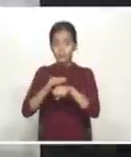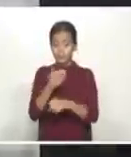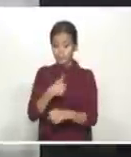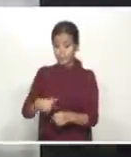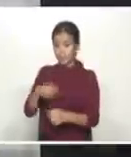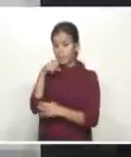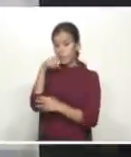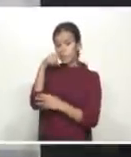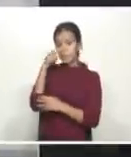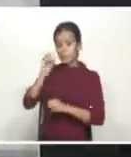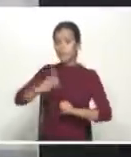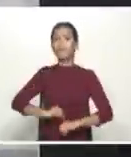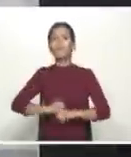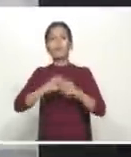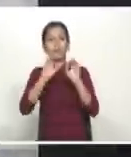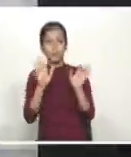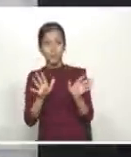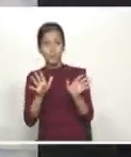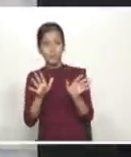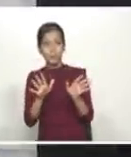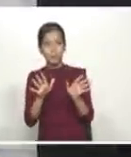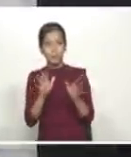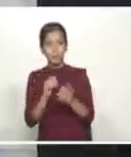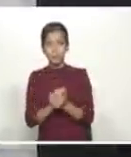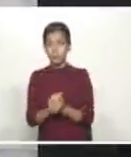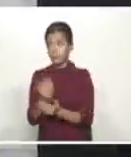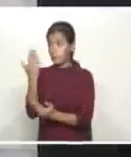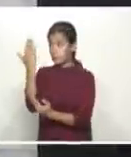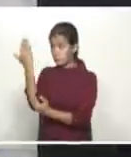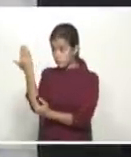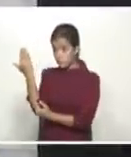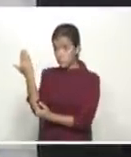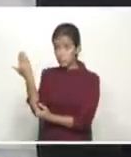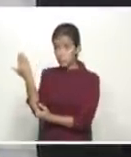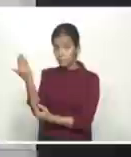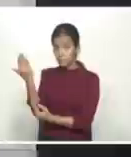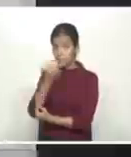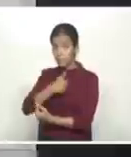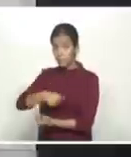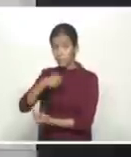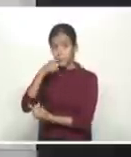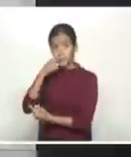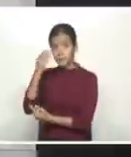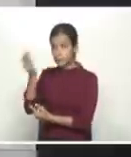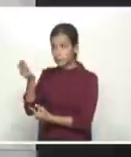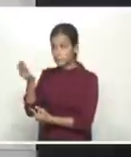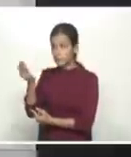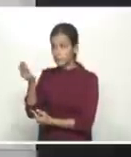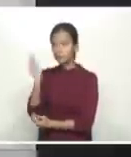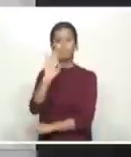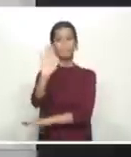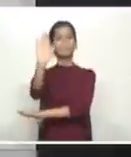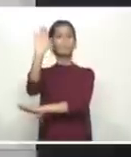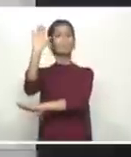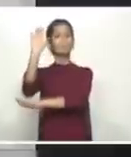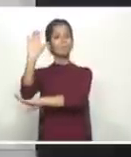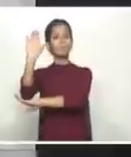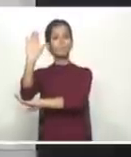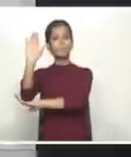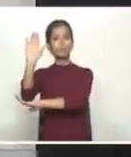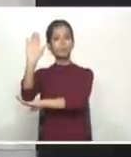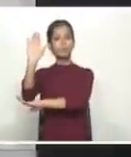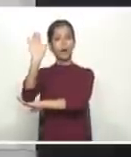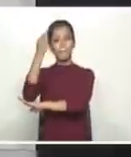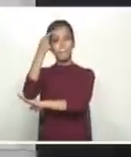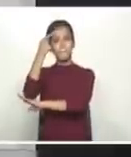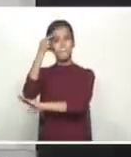un inicio. Fue la única candidata que hizo una promesa para